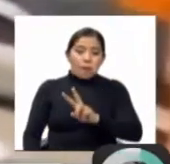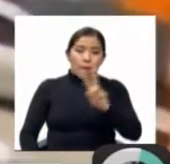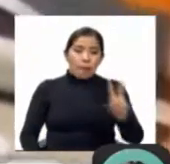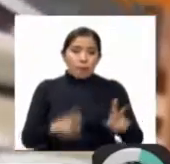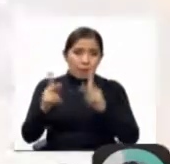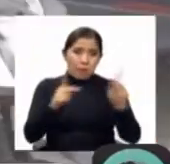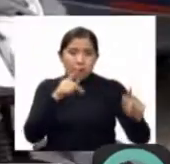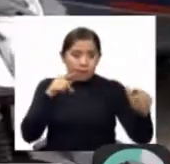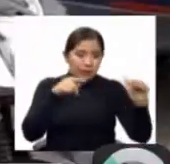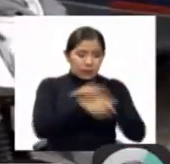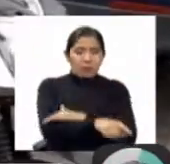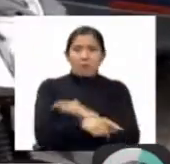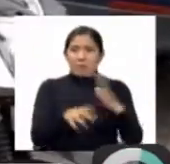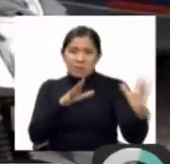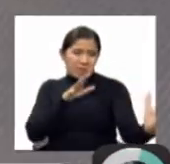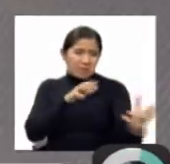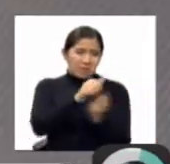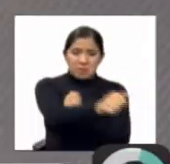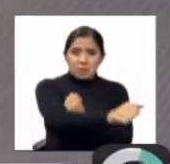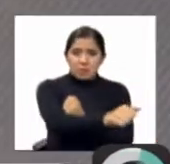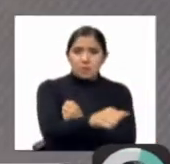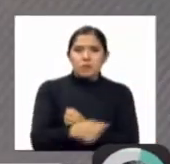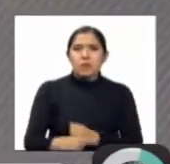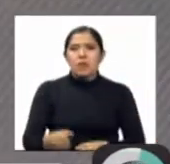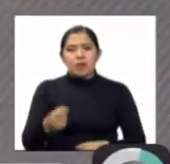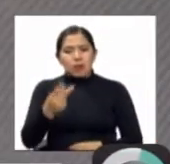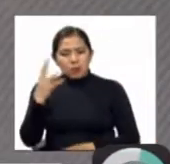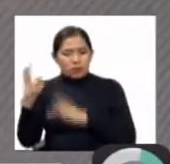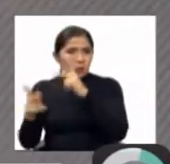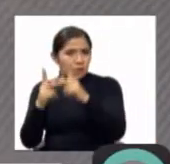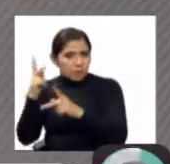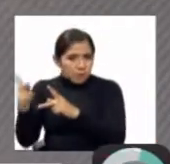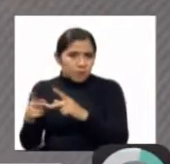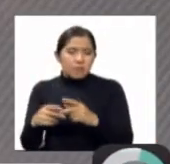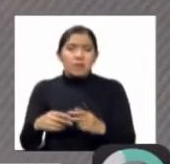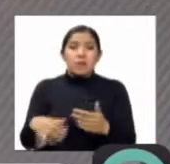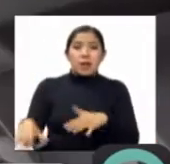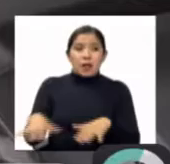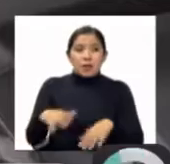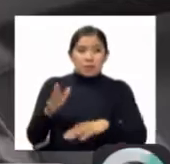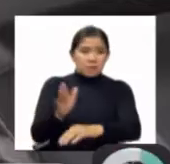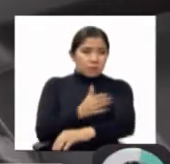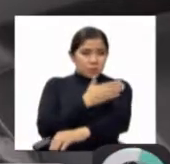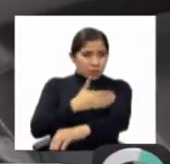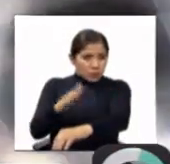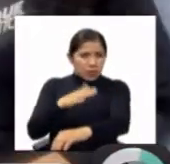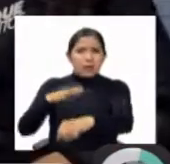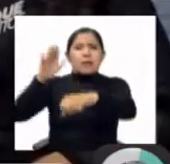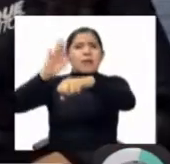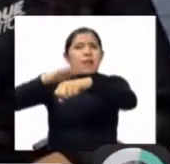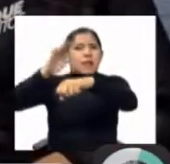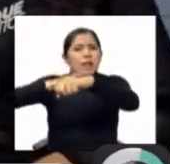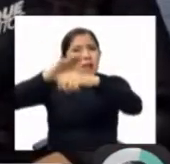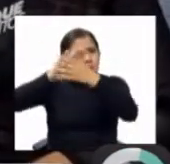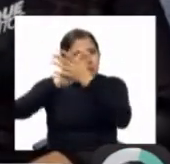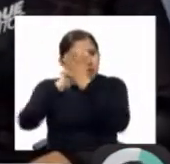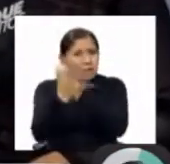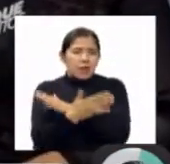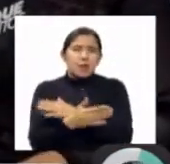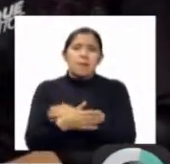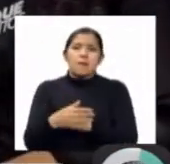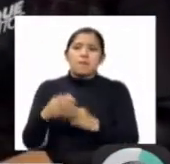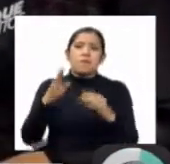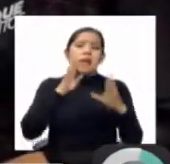en circunstancias violentas. Varios exponentes urbanos y productores de la música abogan por la paz en un movimiento en las redes